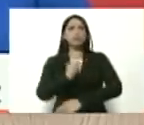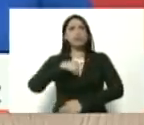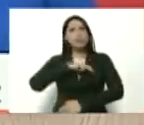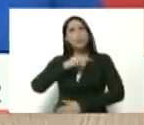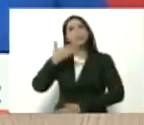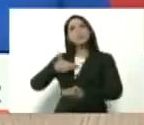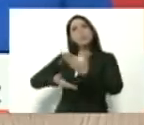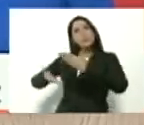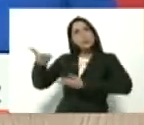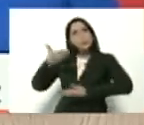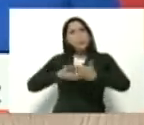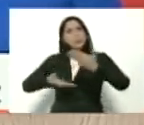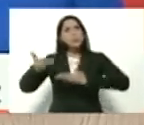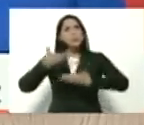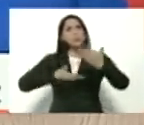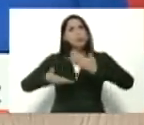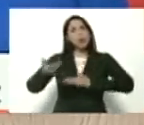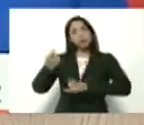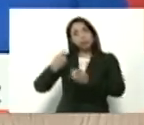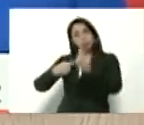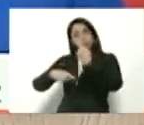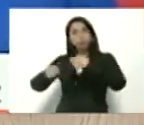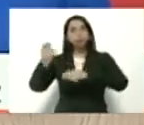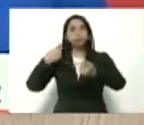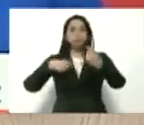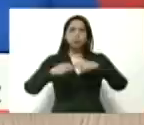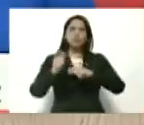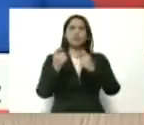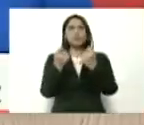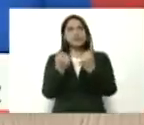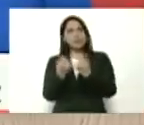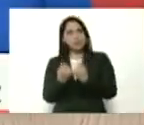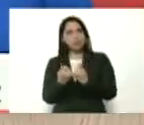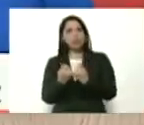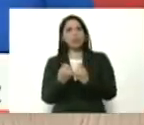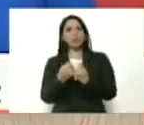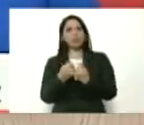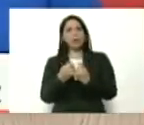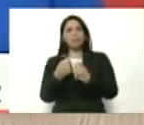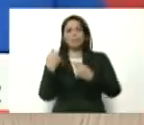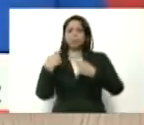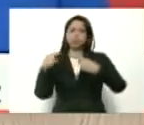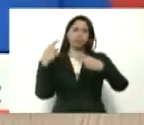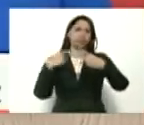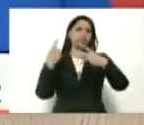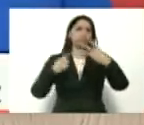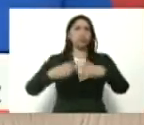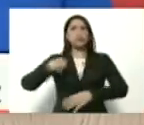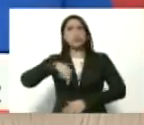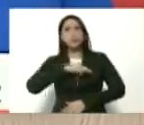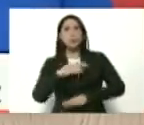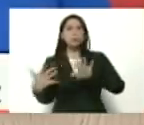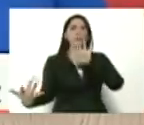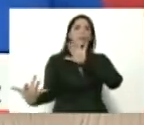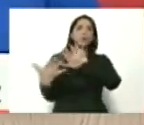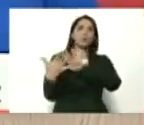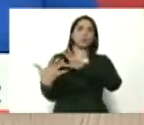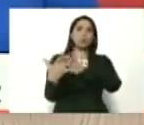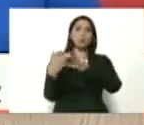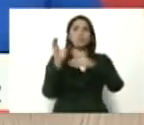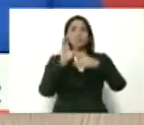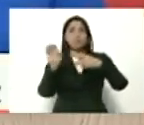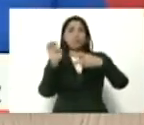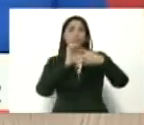cooperación bilateral, comercial, financiera, en todas las dimensiones de nuestra relación